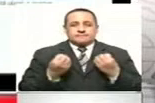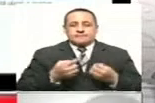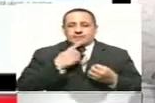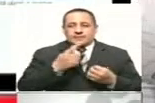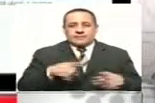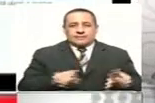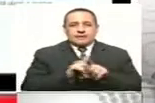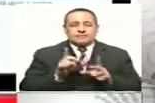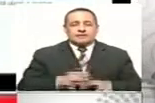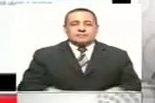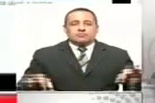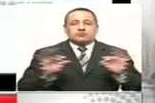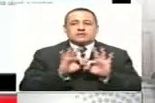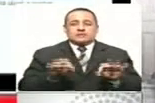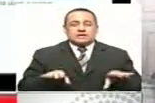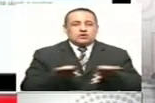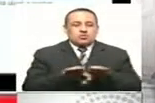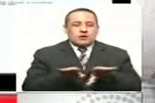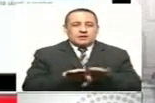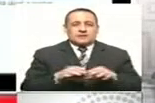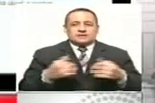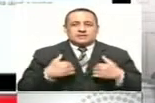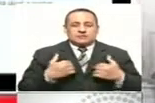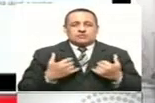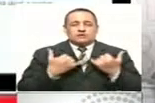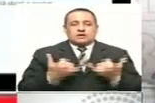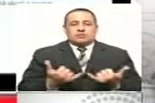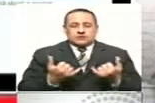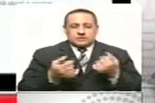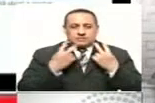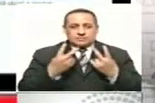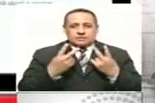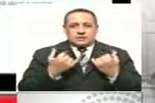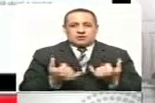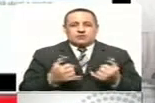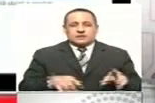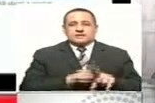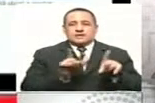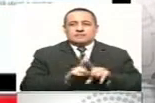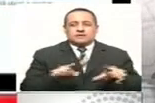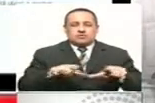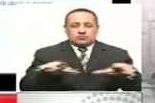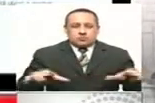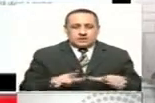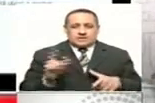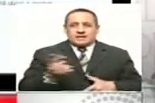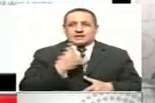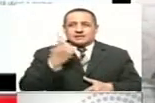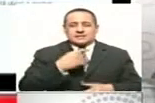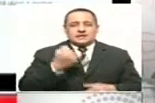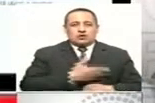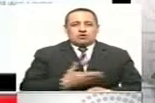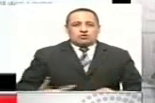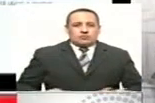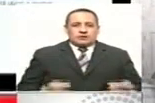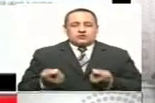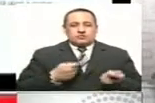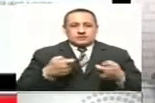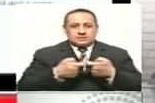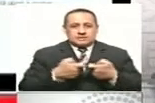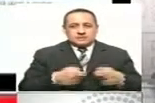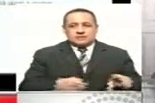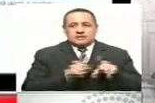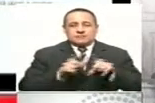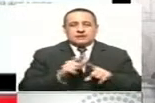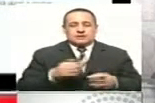muy importante. Igual tenemos la meta de tener una plataforma nacional del gobierno digital, una